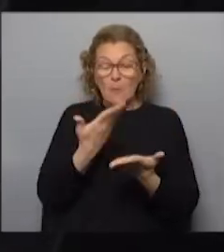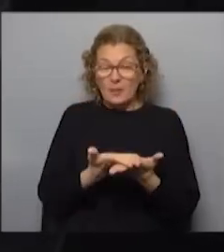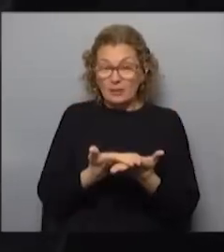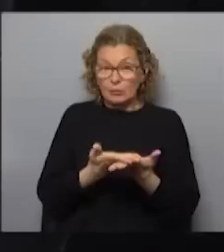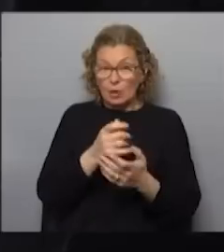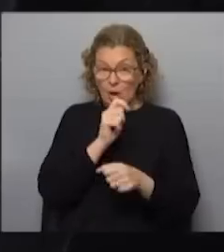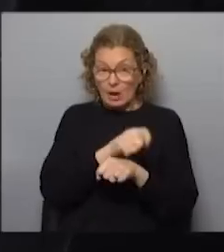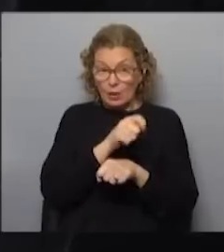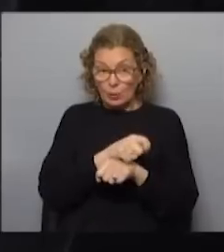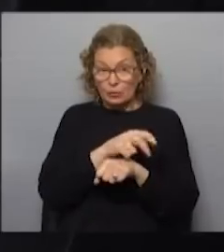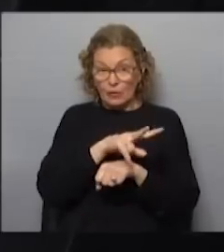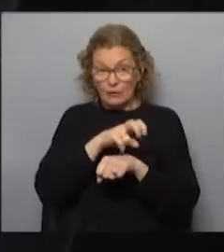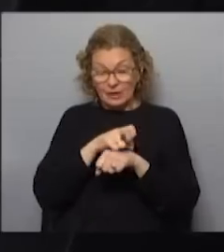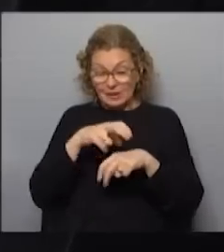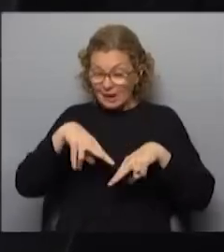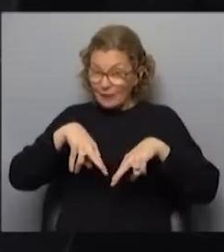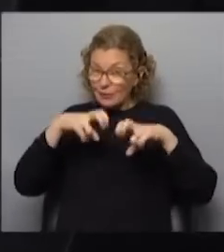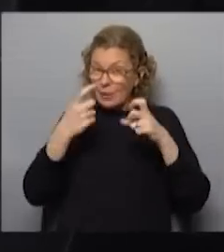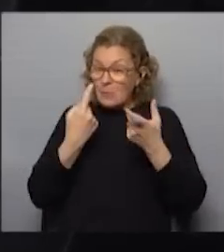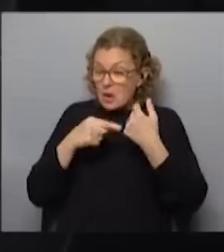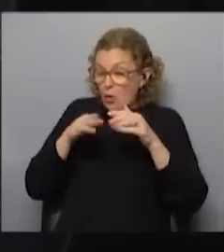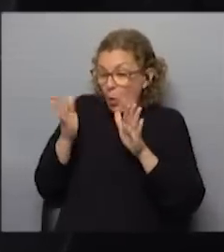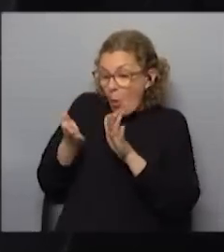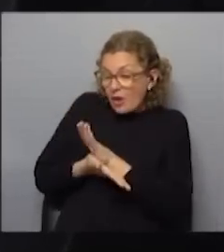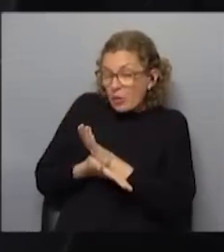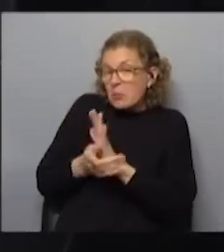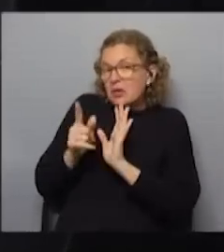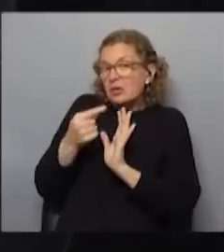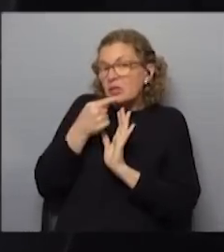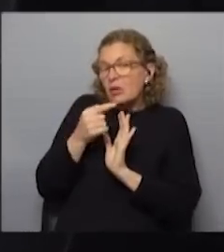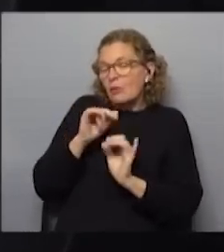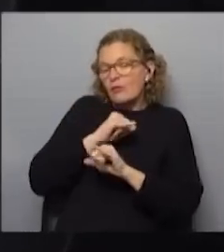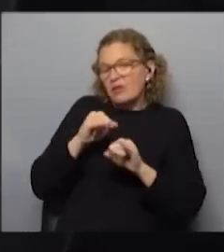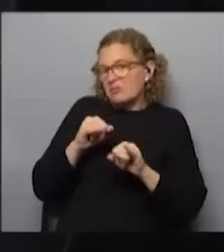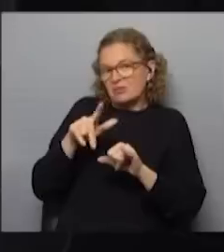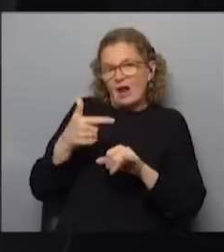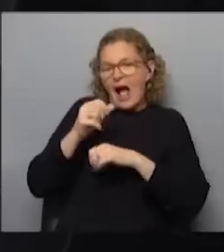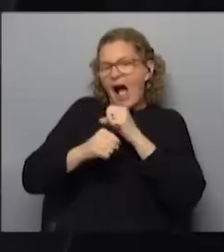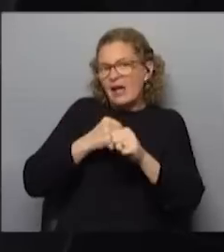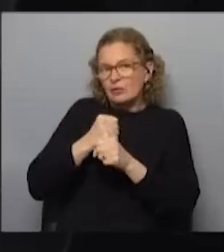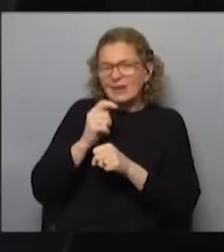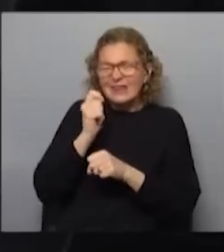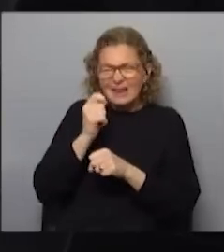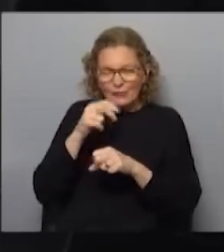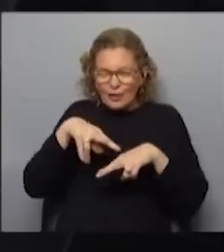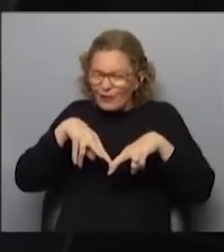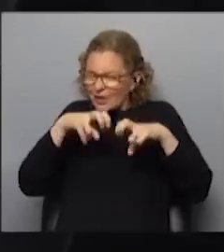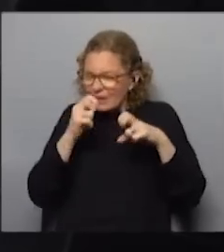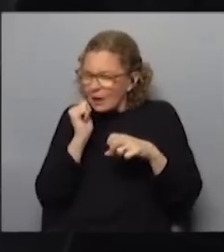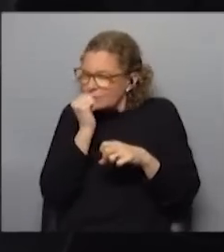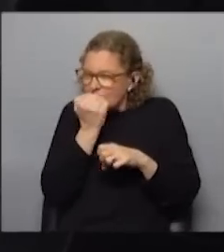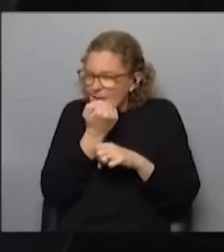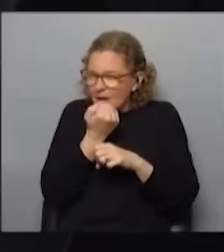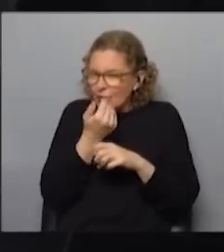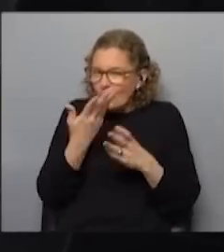justicia ante la justicia fiscalía lo investigó pero lo archivo por considerar que los delitos ya prescribieron Quienes fueron espiados Y por qué que